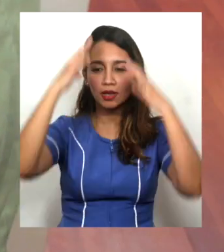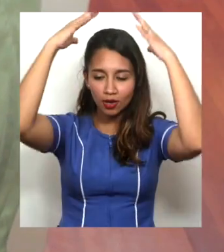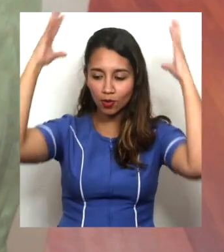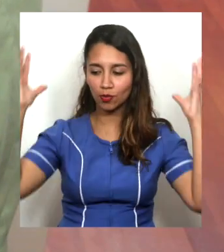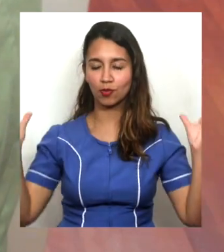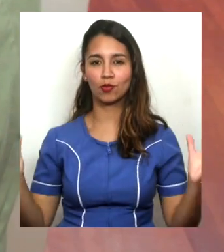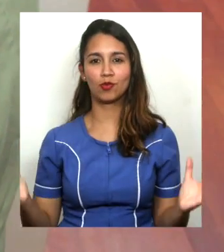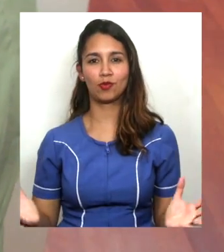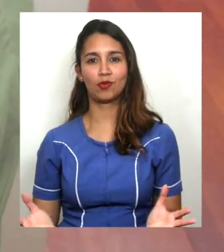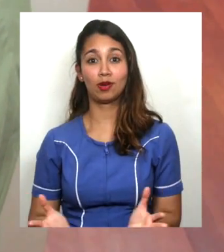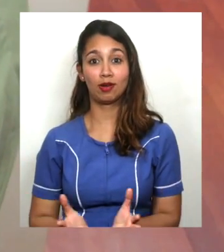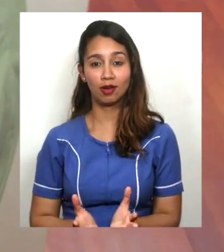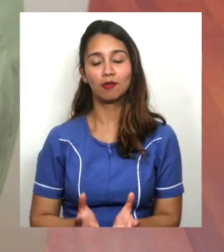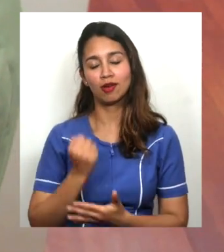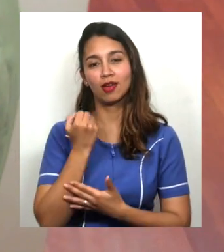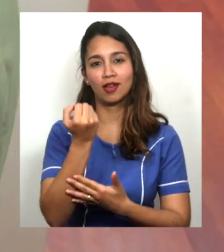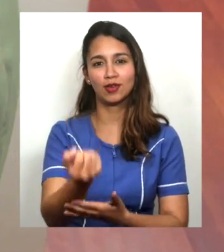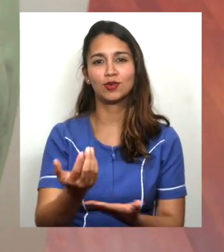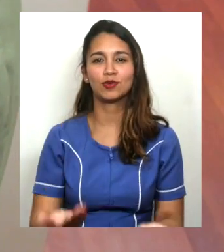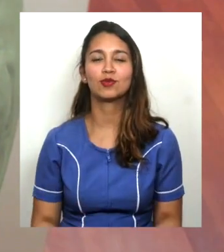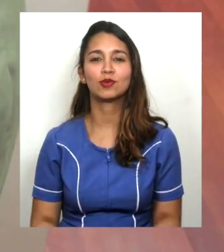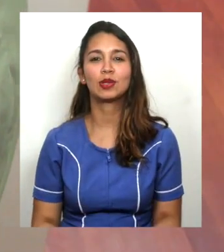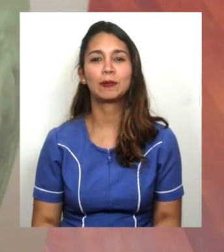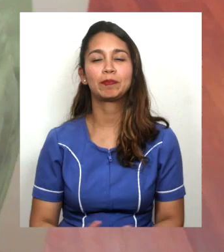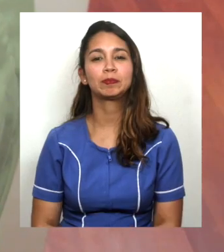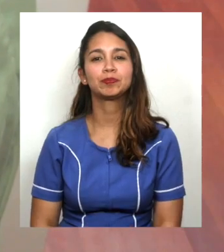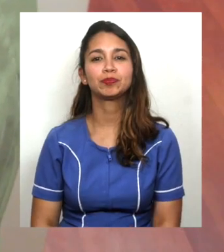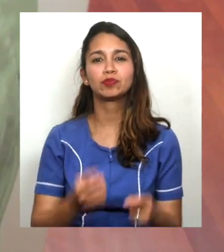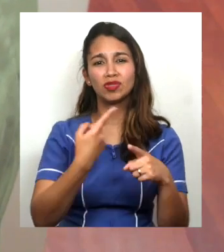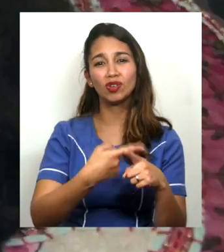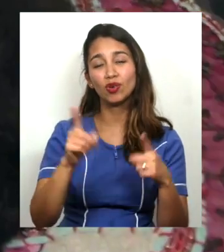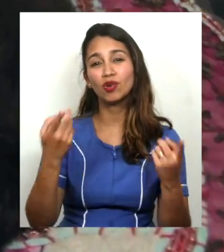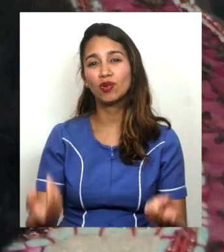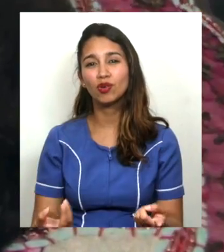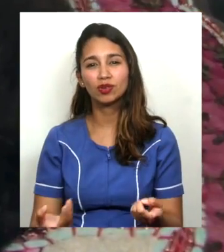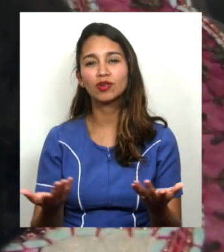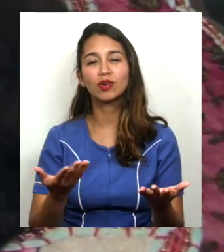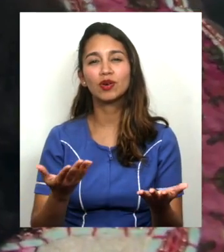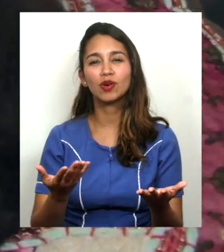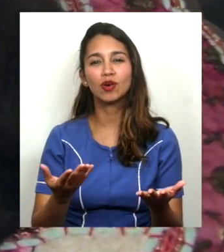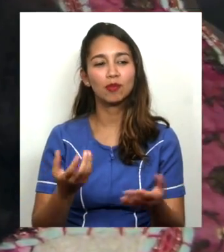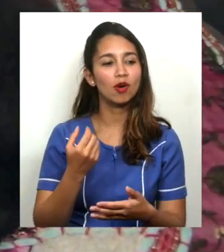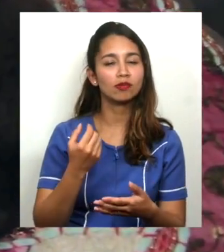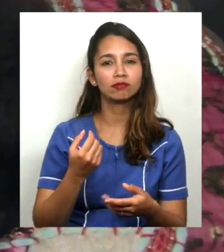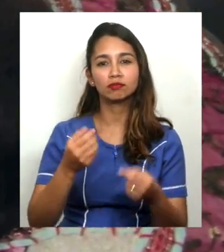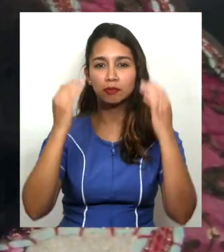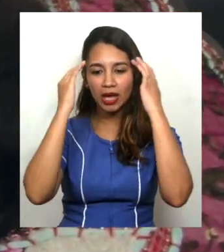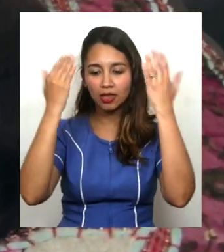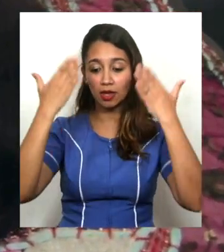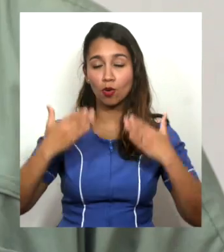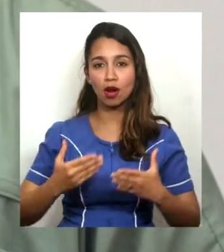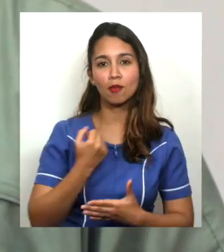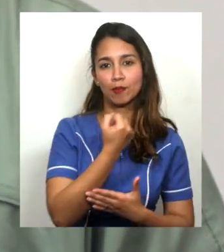de la bioenergética o lo que llamamos, ¿cierto?, los flujos de energía. También hablamos principalmente de los procesos, ¿cierto?, de concientización y